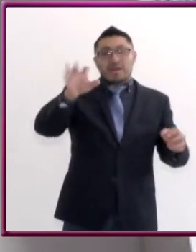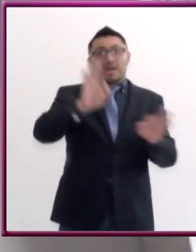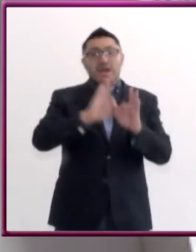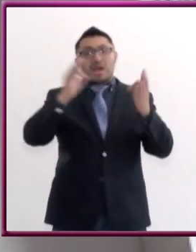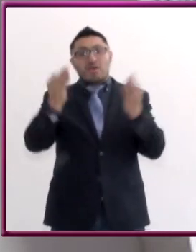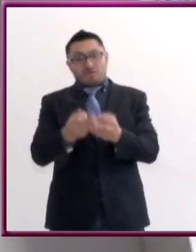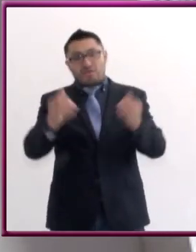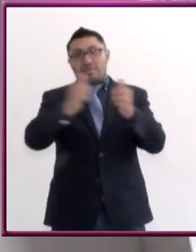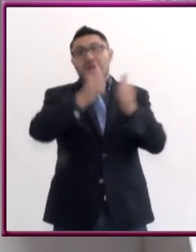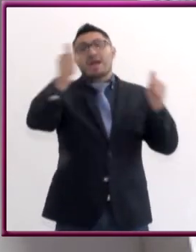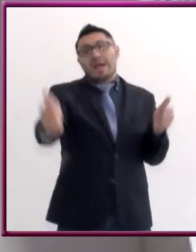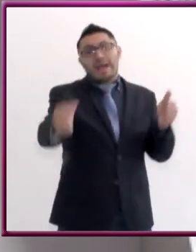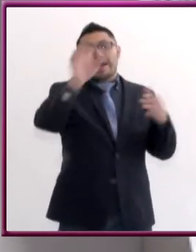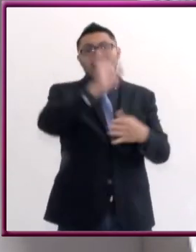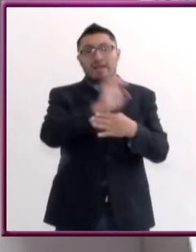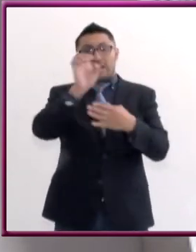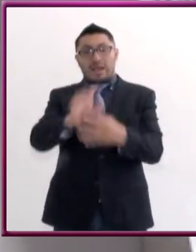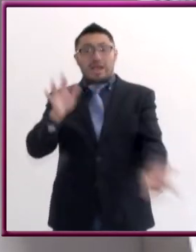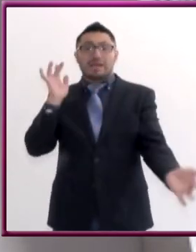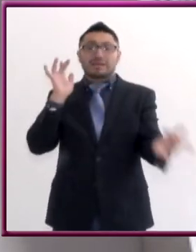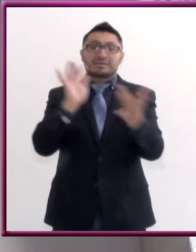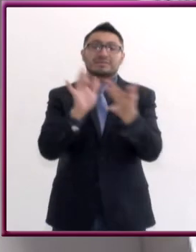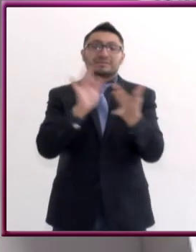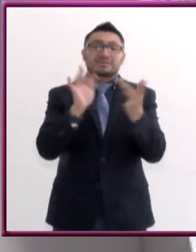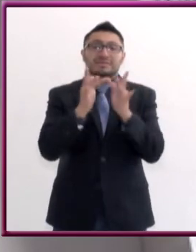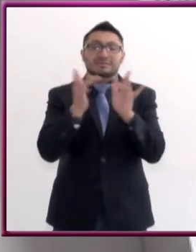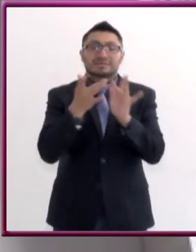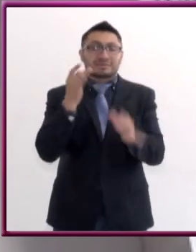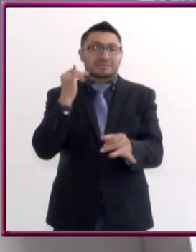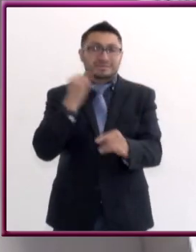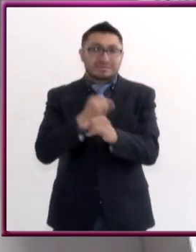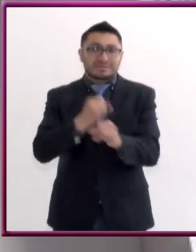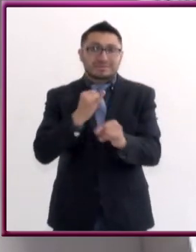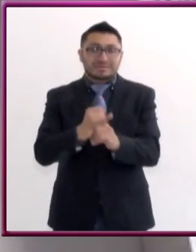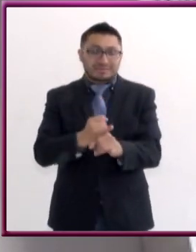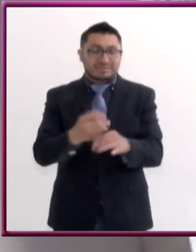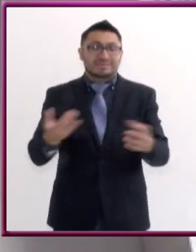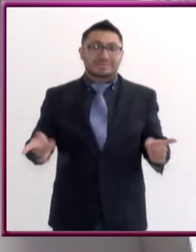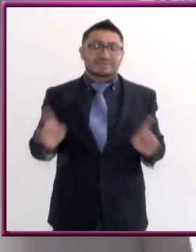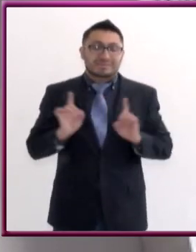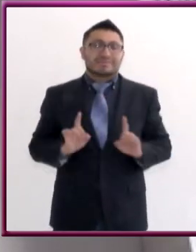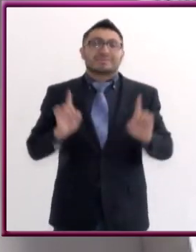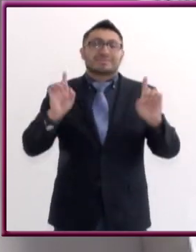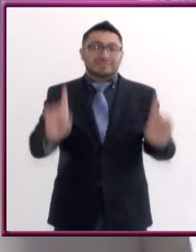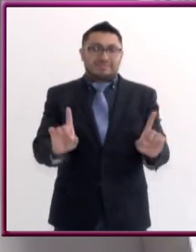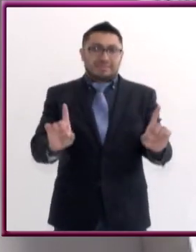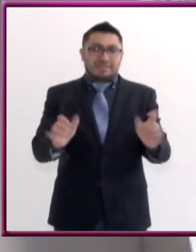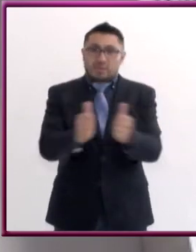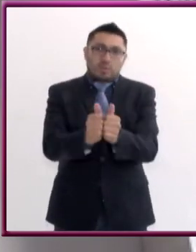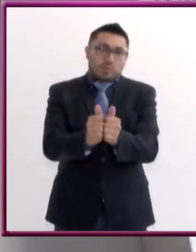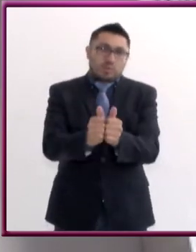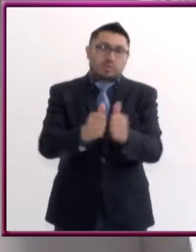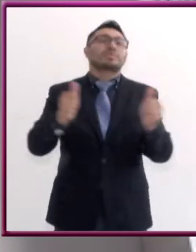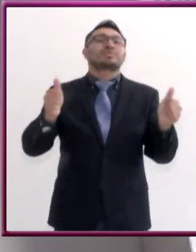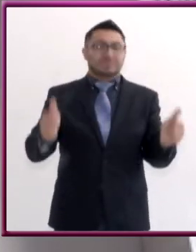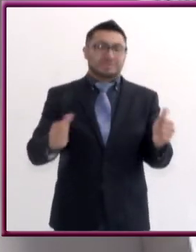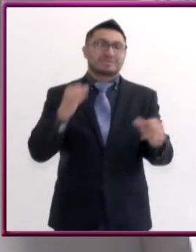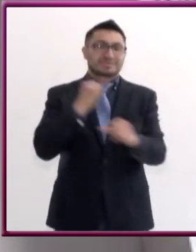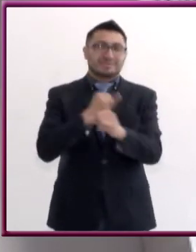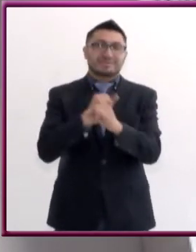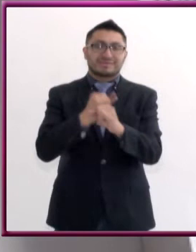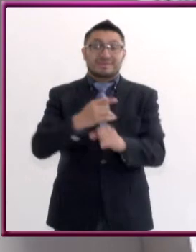poder, aunque sea a distancia, hacer un acto de presencia y de acompañamiento,